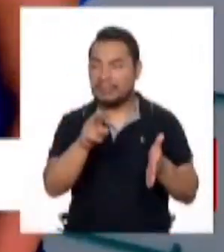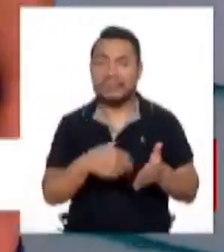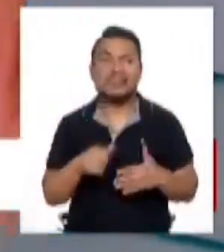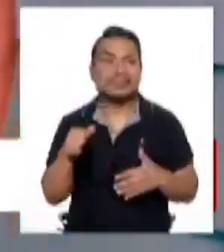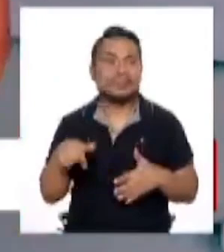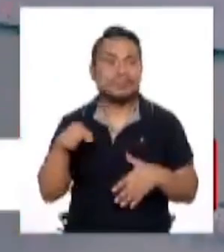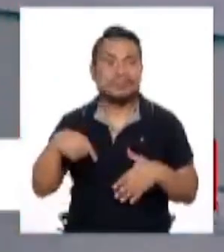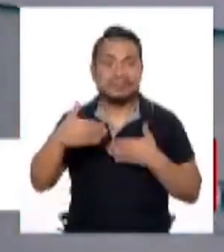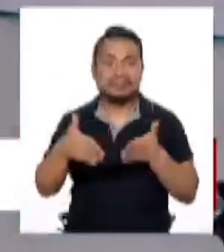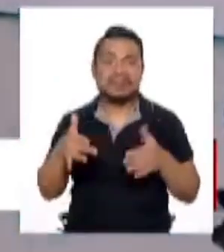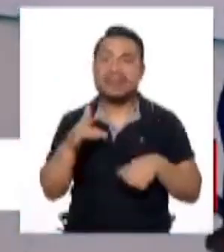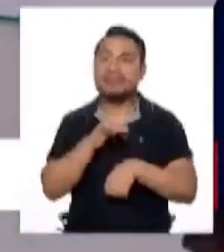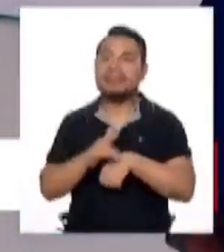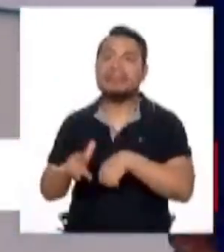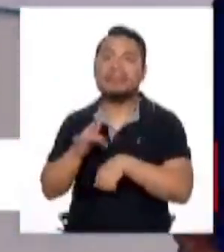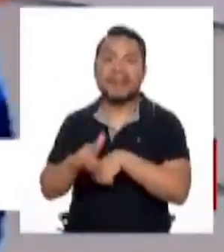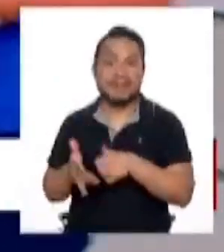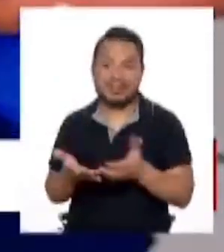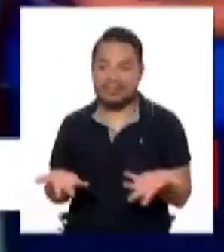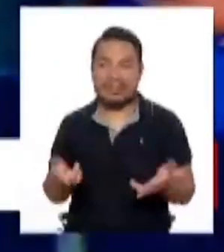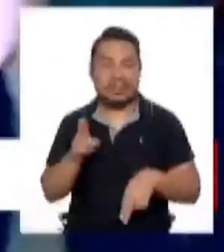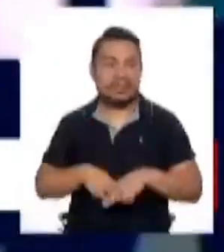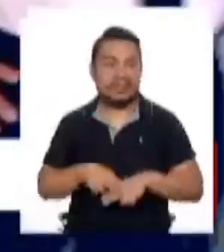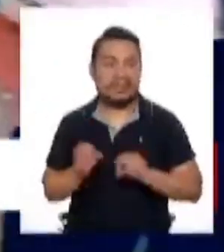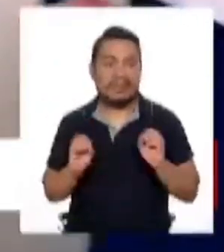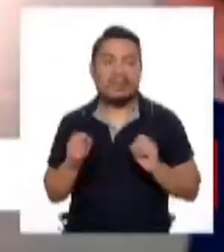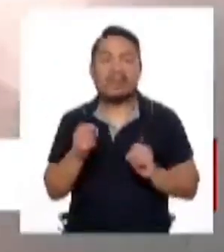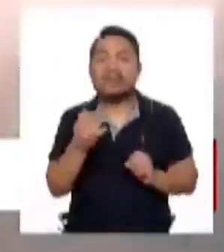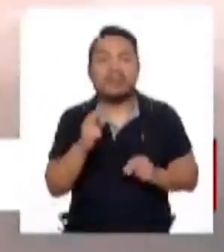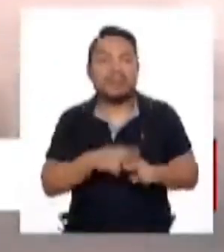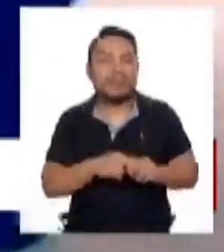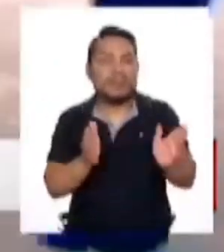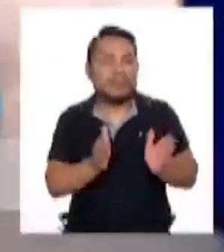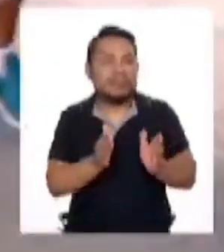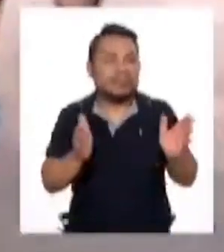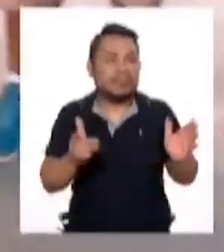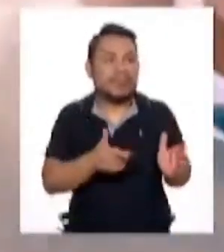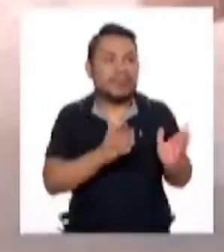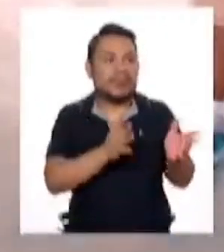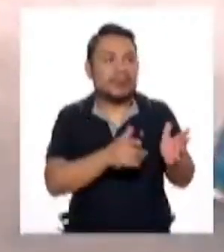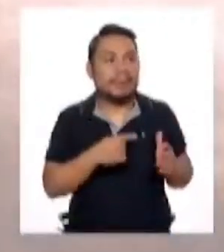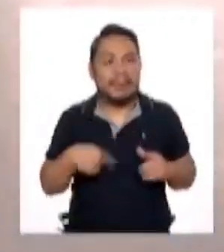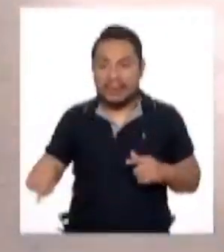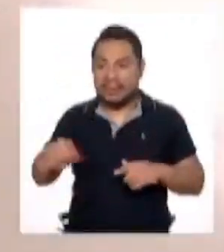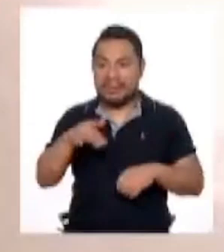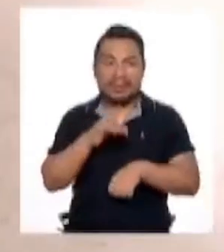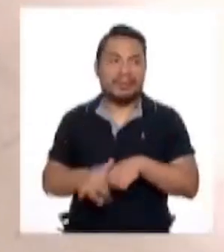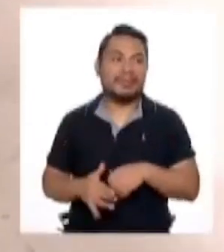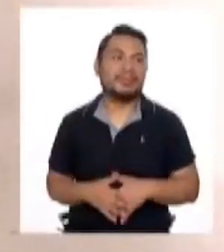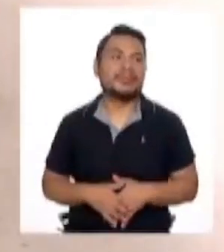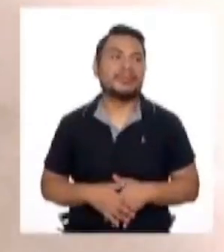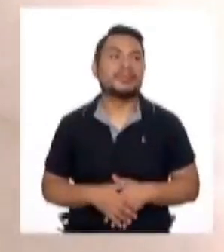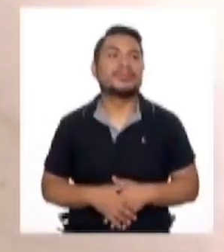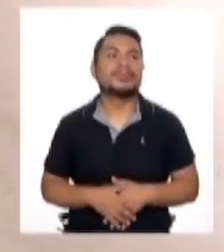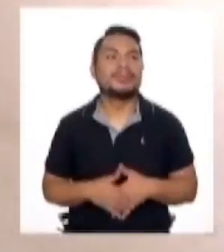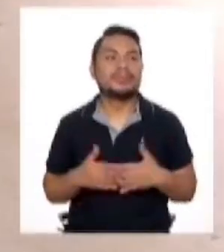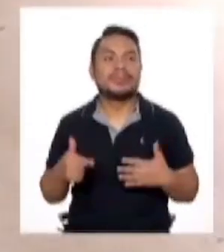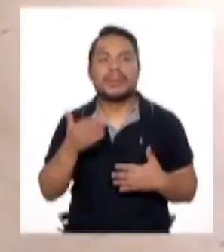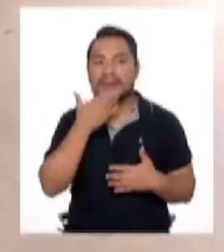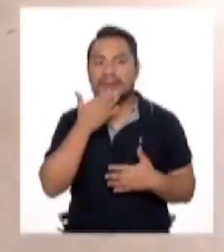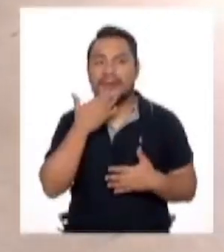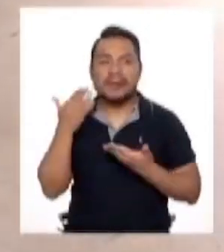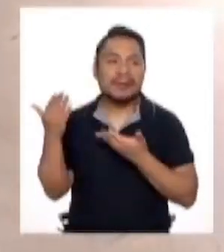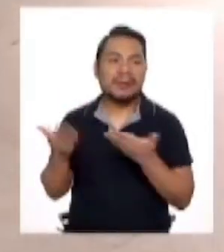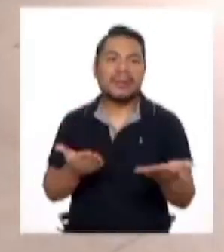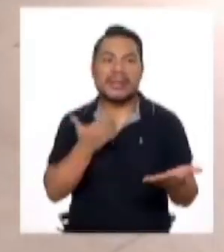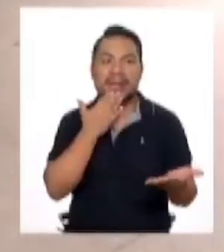sin carpetas, o con esas carpetas que dejaron algunos que son de diferentes tamaños. Estas carpetas que encontramos acá, ¿quién las trajo? ¿De